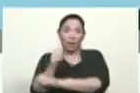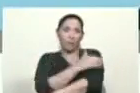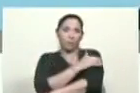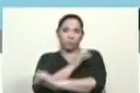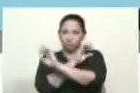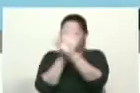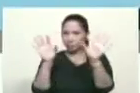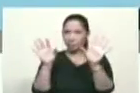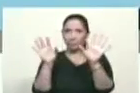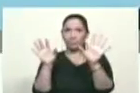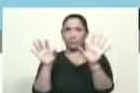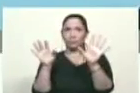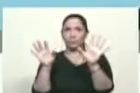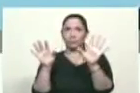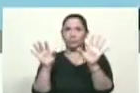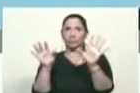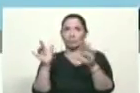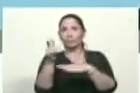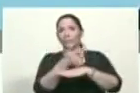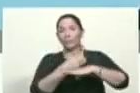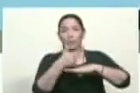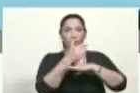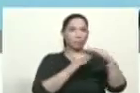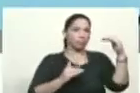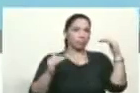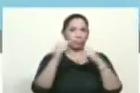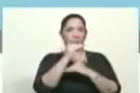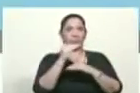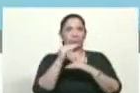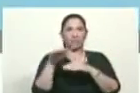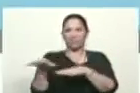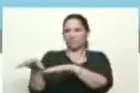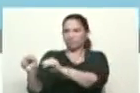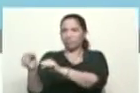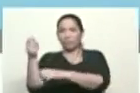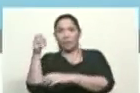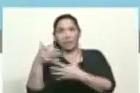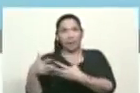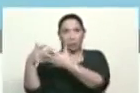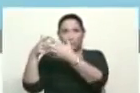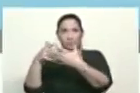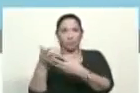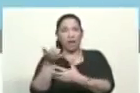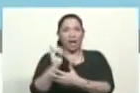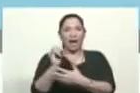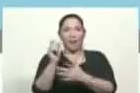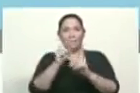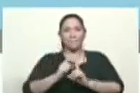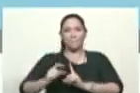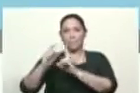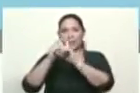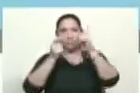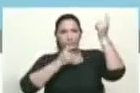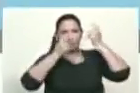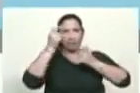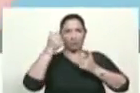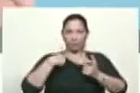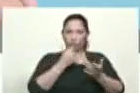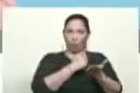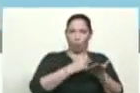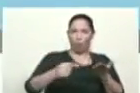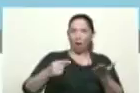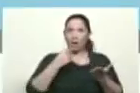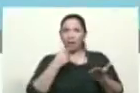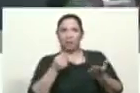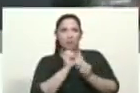es la del gobierno supremacista de los Estados Unidos. Hay una frase de Chávez que yo anoté por aquí, que lo dice